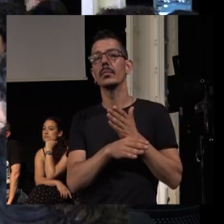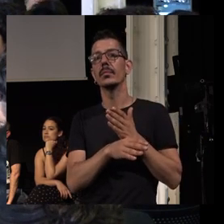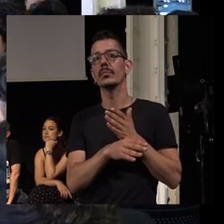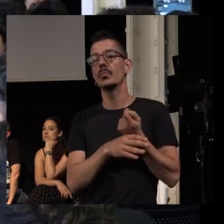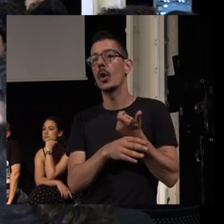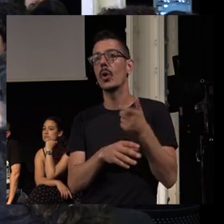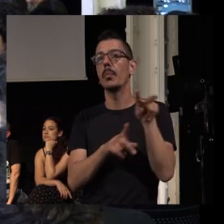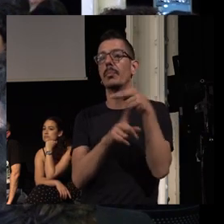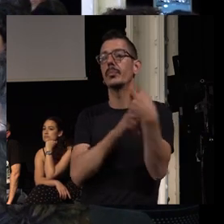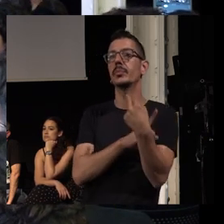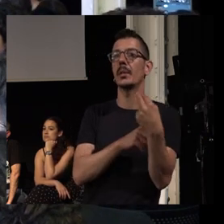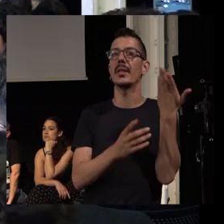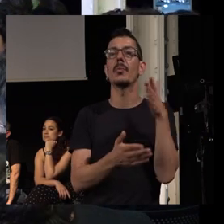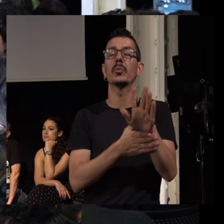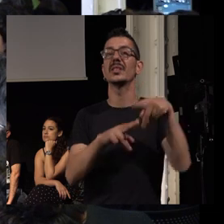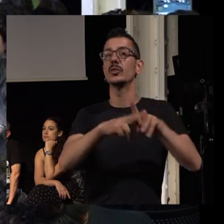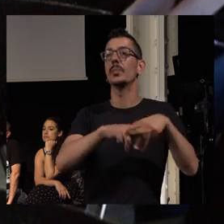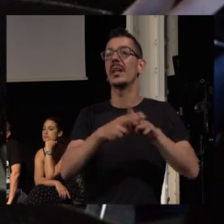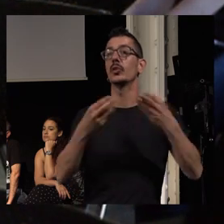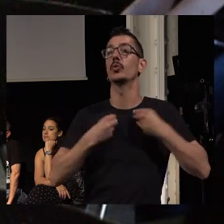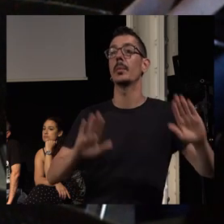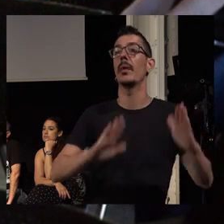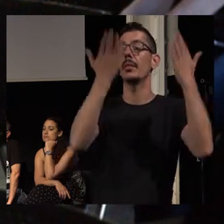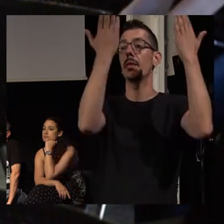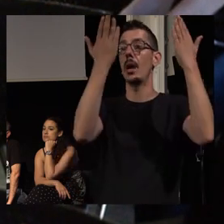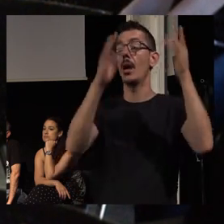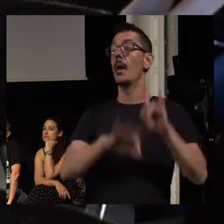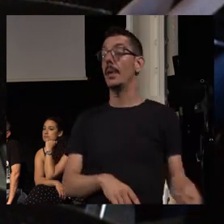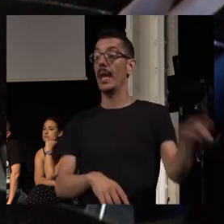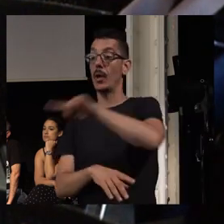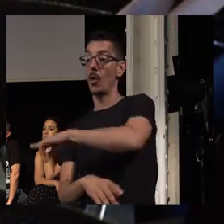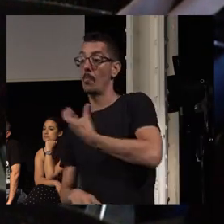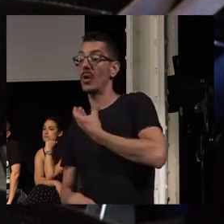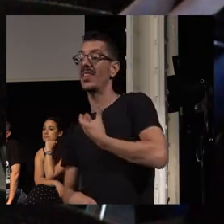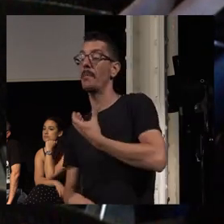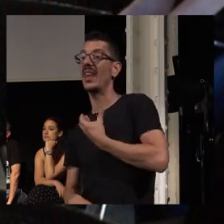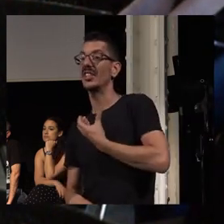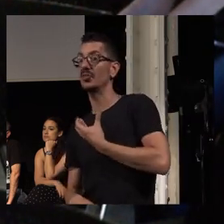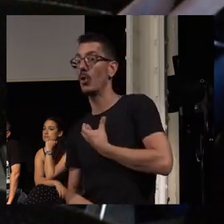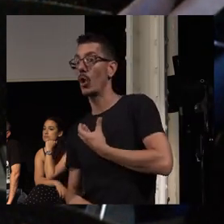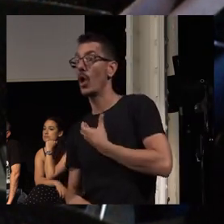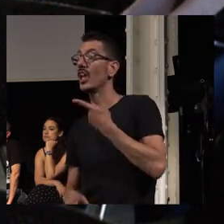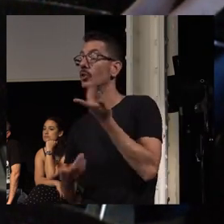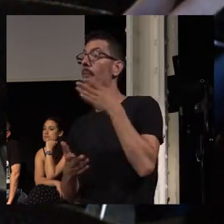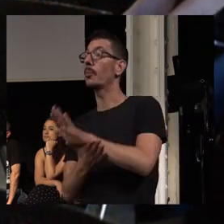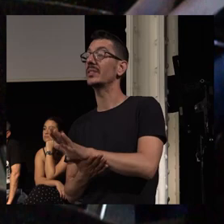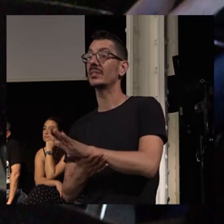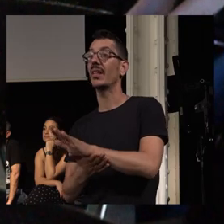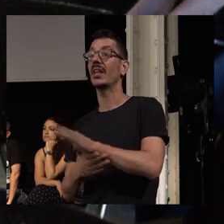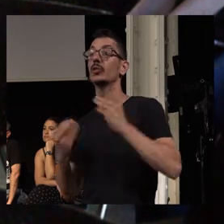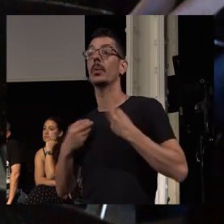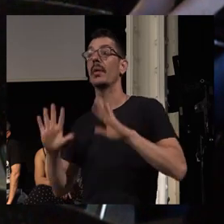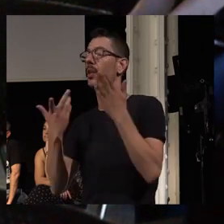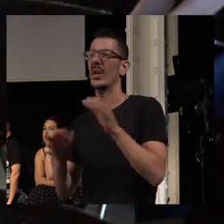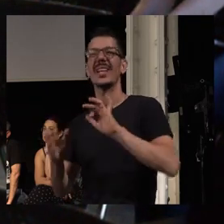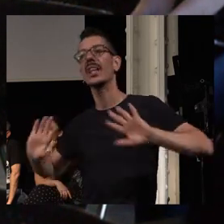de propuestas instrumentales o de supervivencia, pero creo que la propuesta del municipalismo no es una propuesta de supervivencia, sino de revolución.